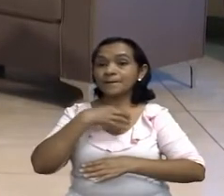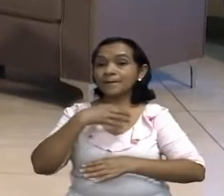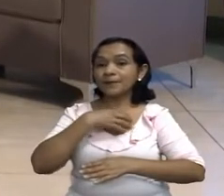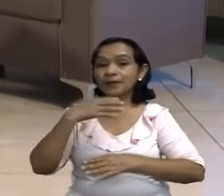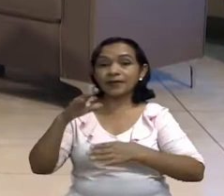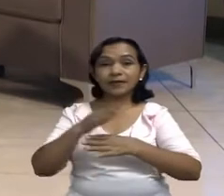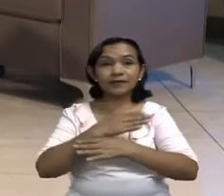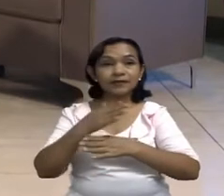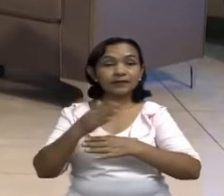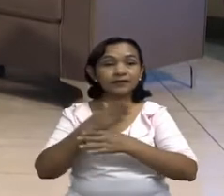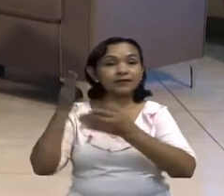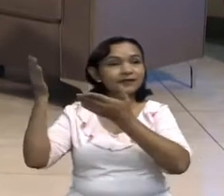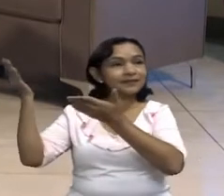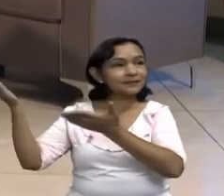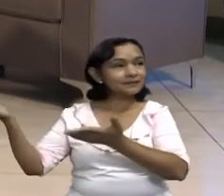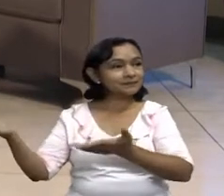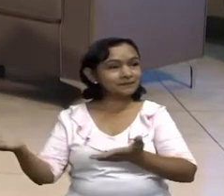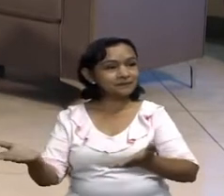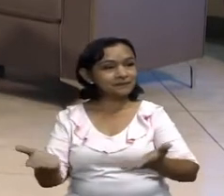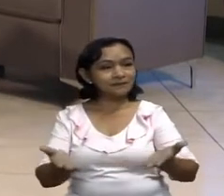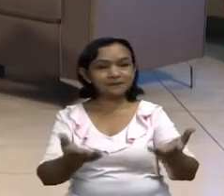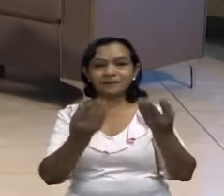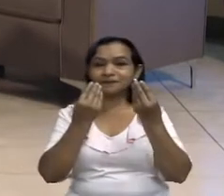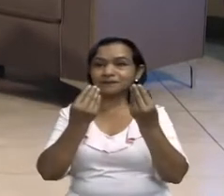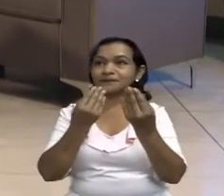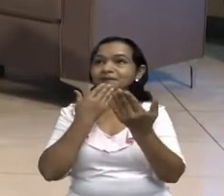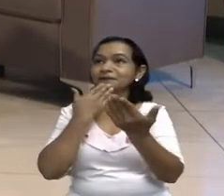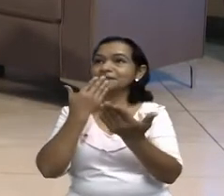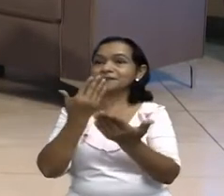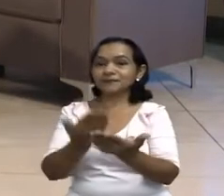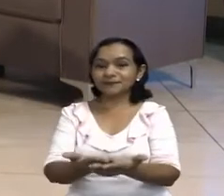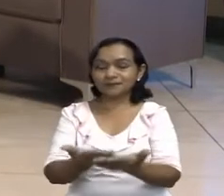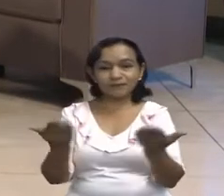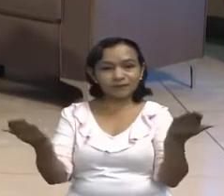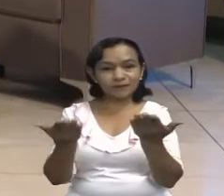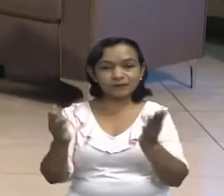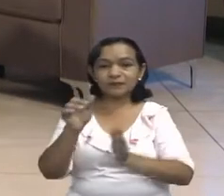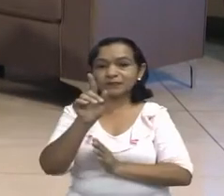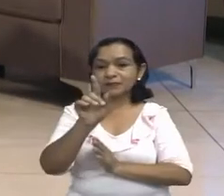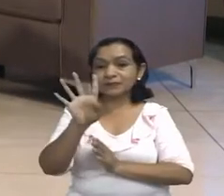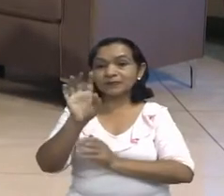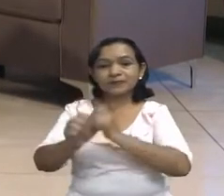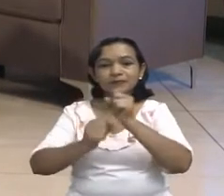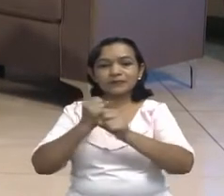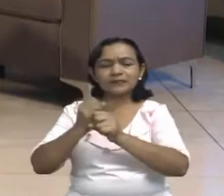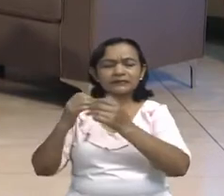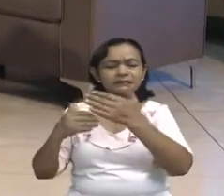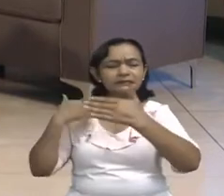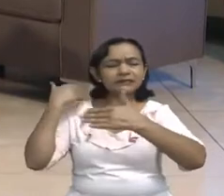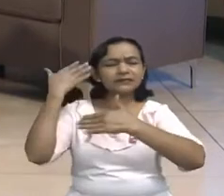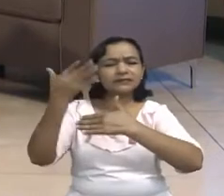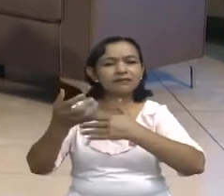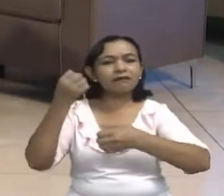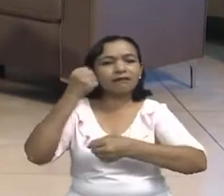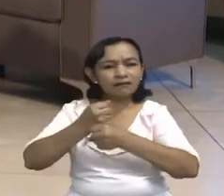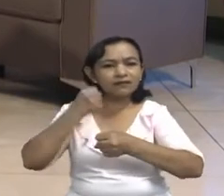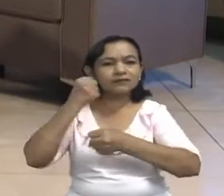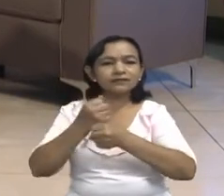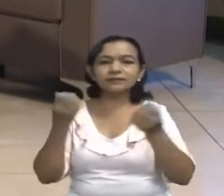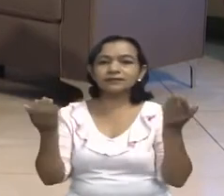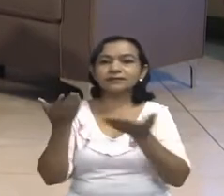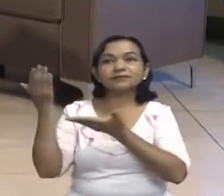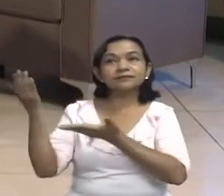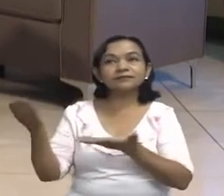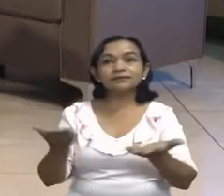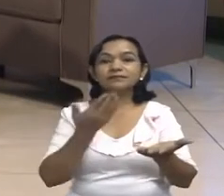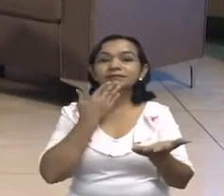área. Liz, bienvenida, muchísimas gracias. Pues bueno, ¿cómo te sentís 14 años después de todo este esfuerzo y esta labor? Bienvenida.